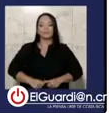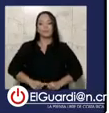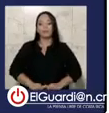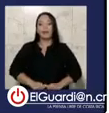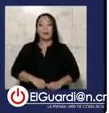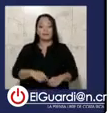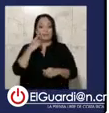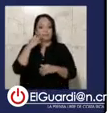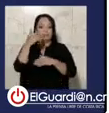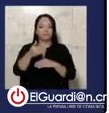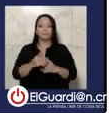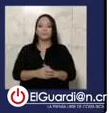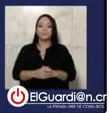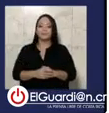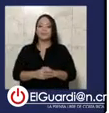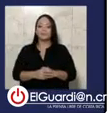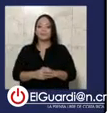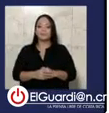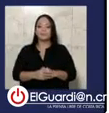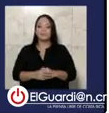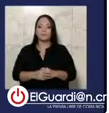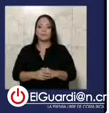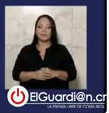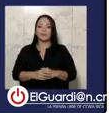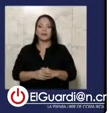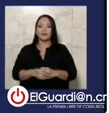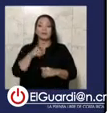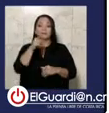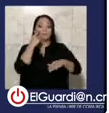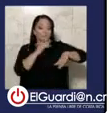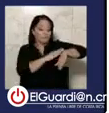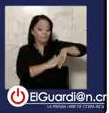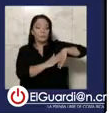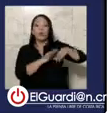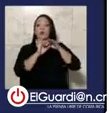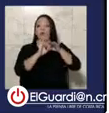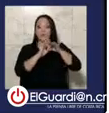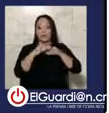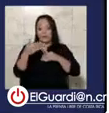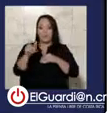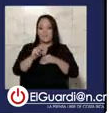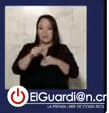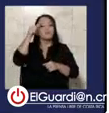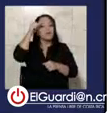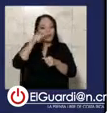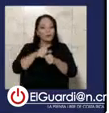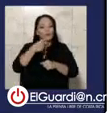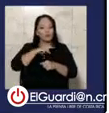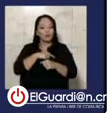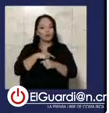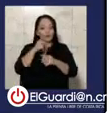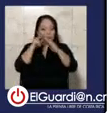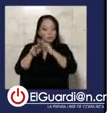próximo mapa, en lo que estamos viendo, en lo que respecta al pronóstico para los próximos meses, recordemos que estamos haciendo un pronóstico